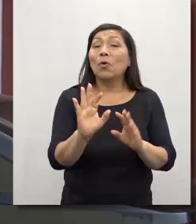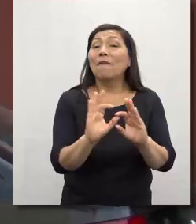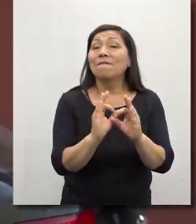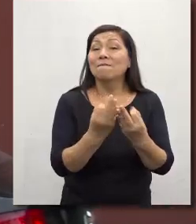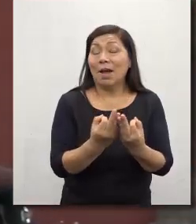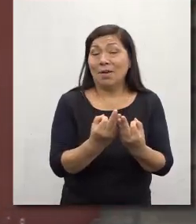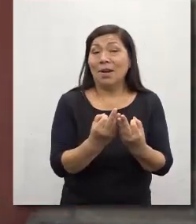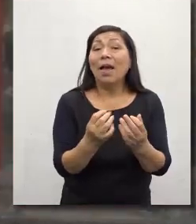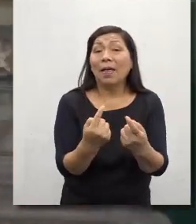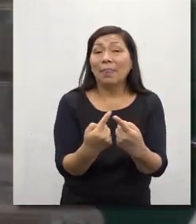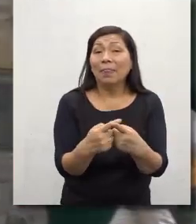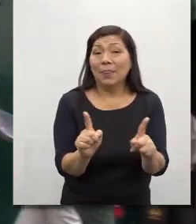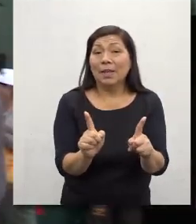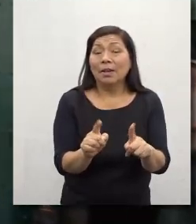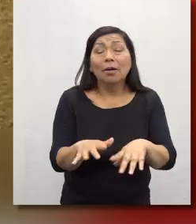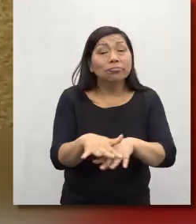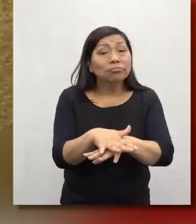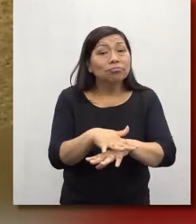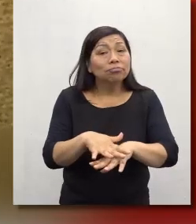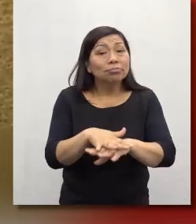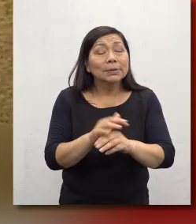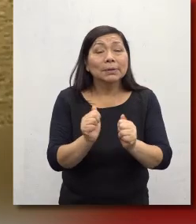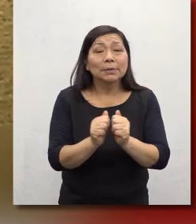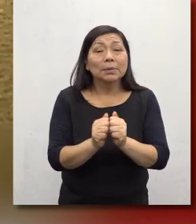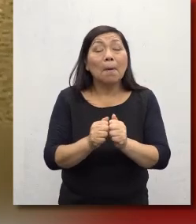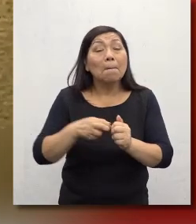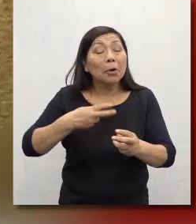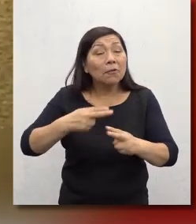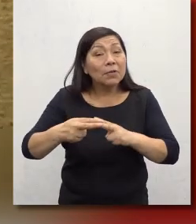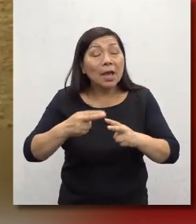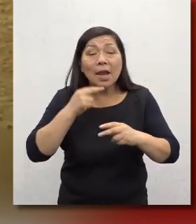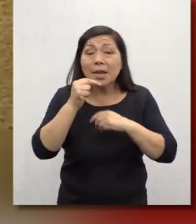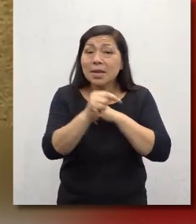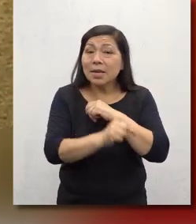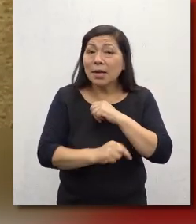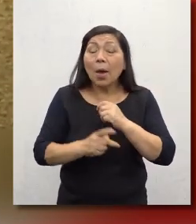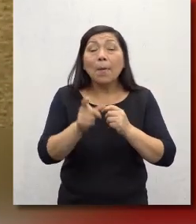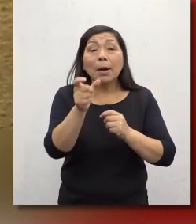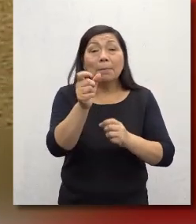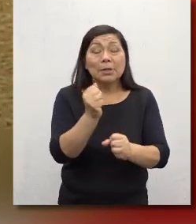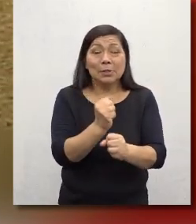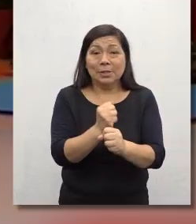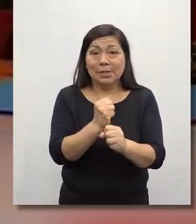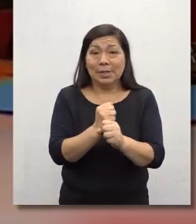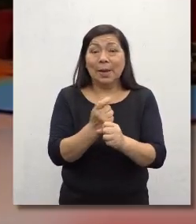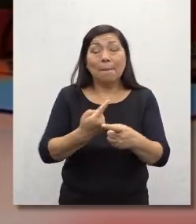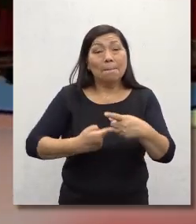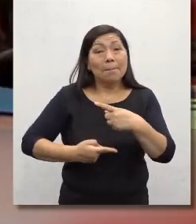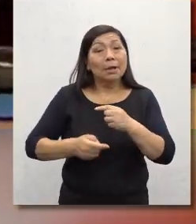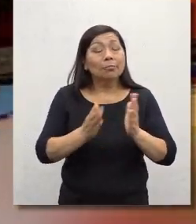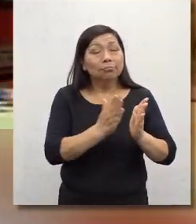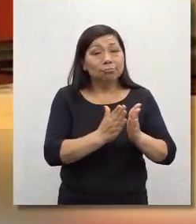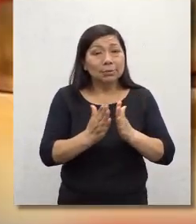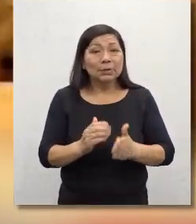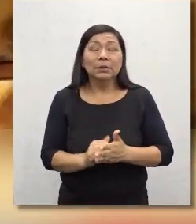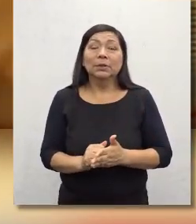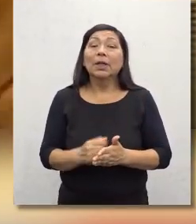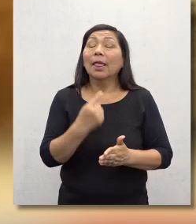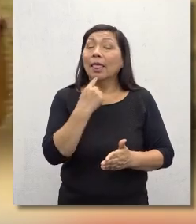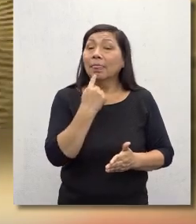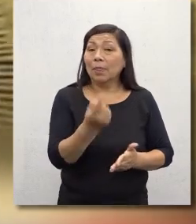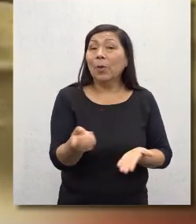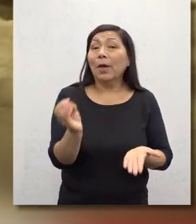familia, la diferenciación de trato que realizó Provías Nacional con el trabajador deviene en arbitraria.